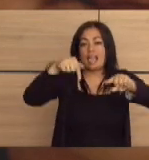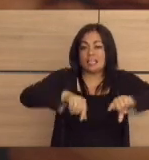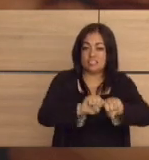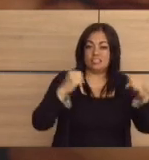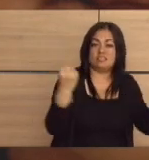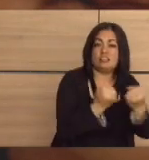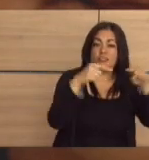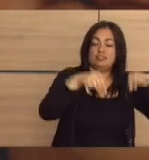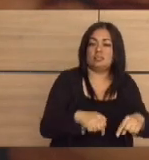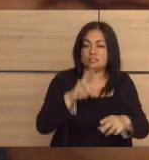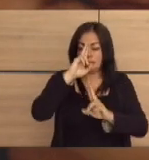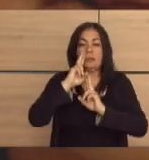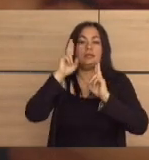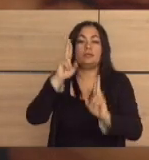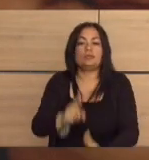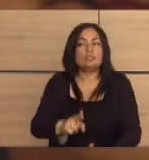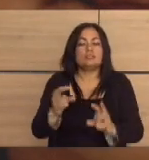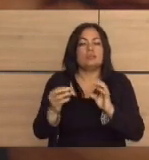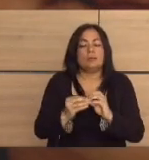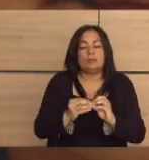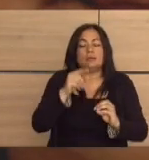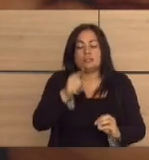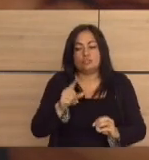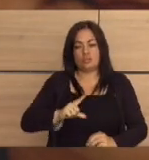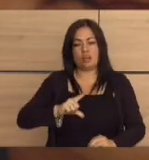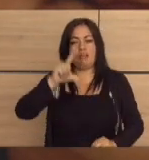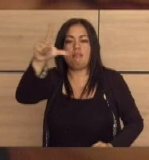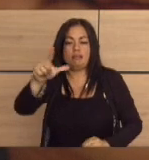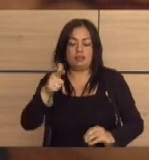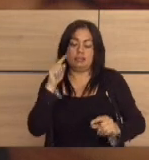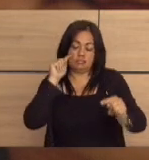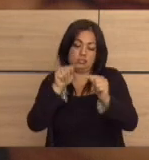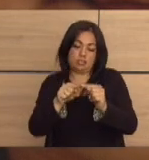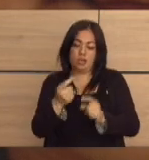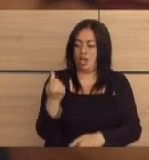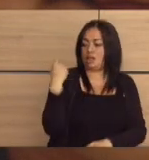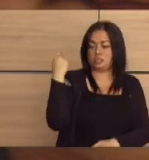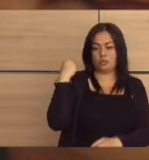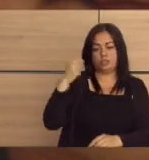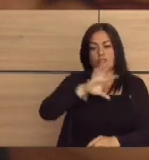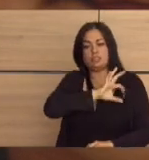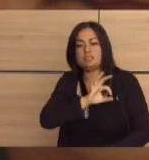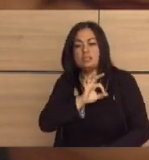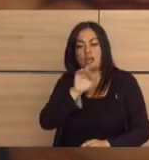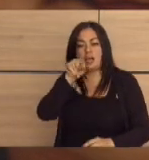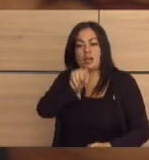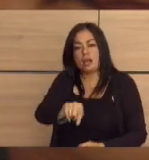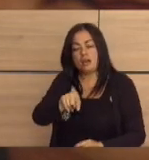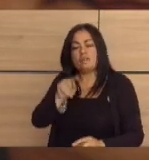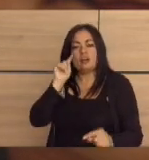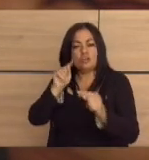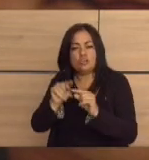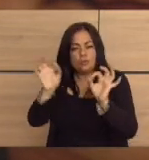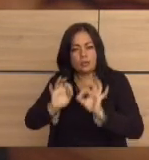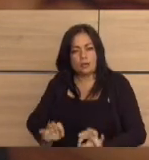de reconocimiento, de protección a su integridad y de un liderazgo. Celebrábamos el pasado sábado el Día del Directivo Docente, de